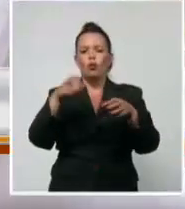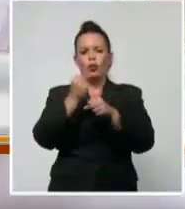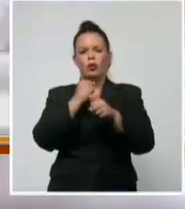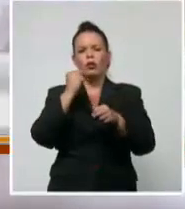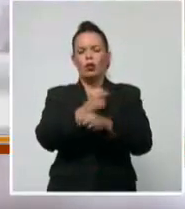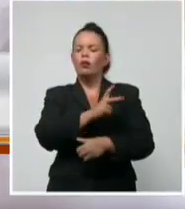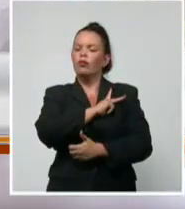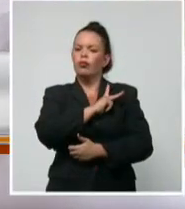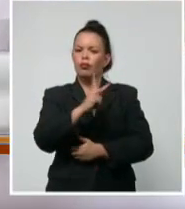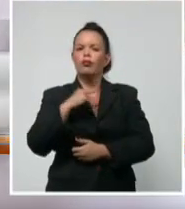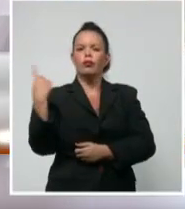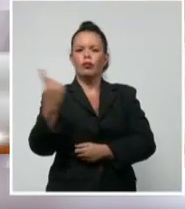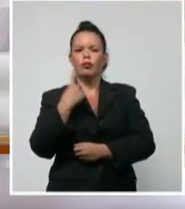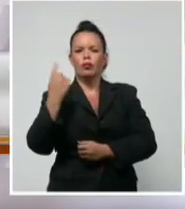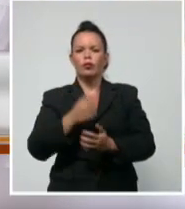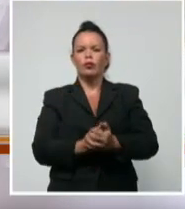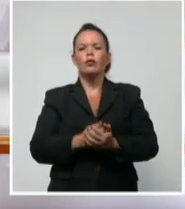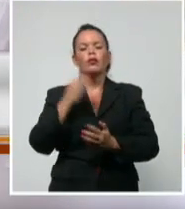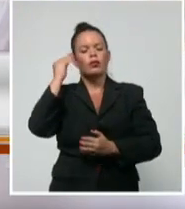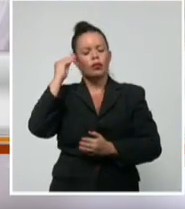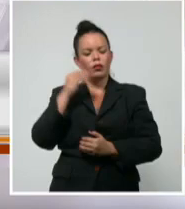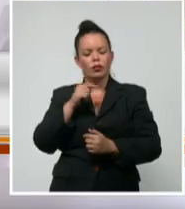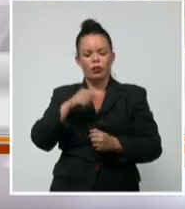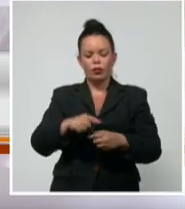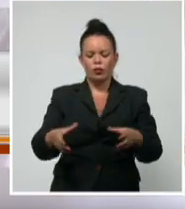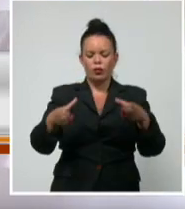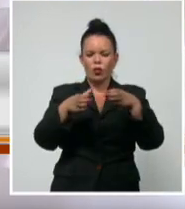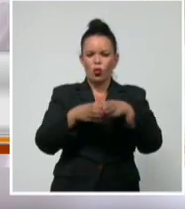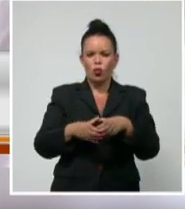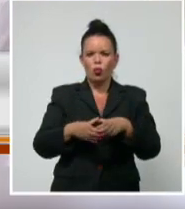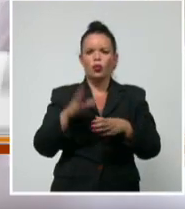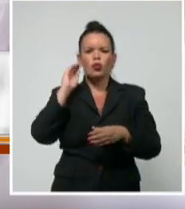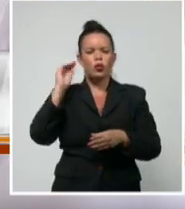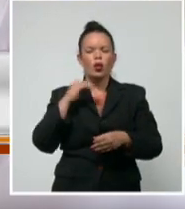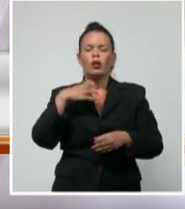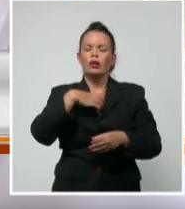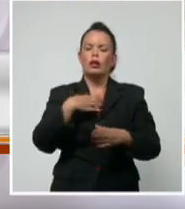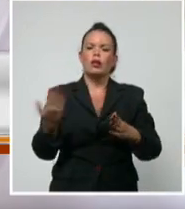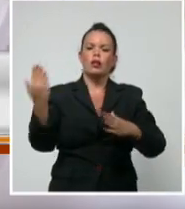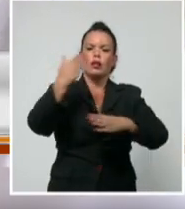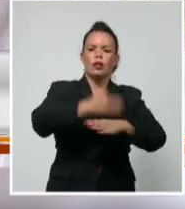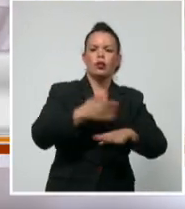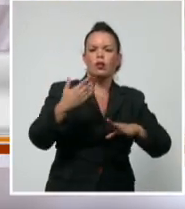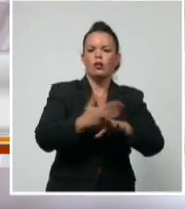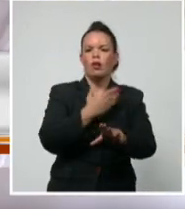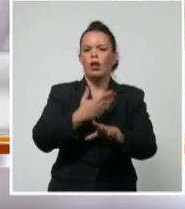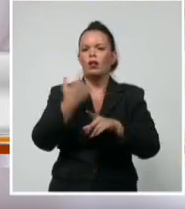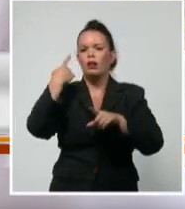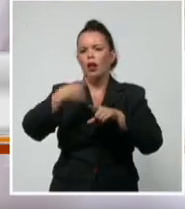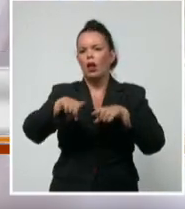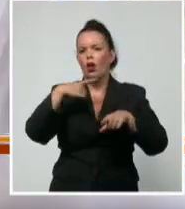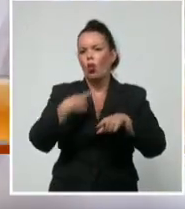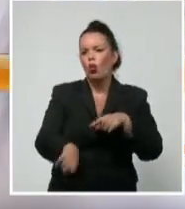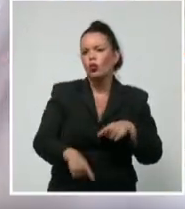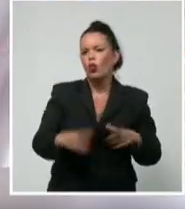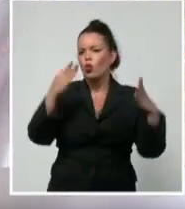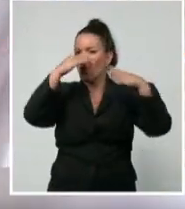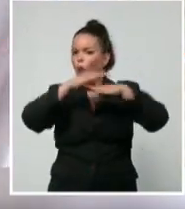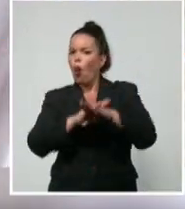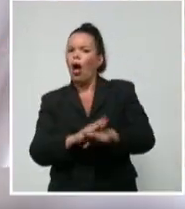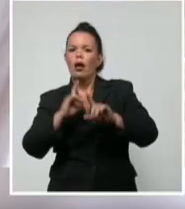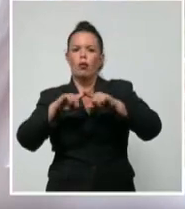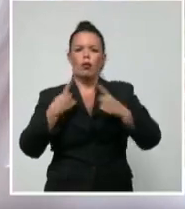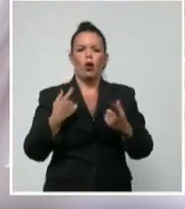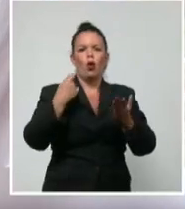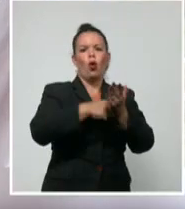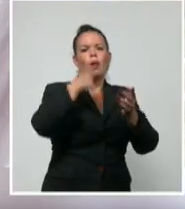Aún con un grupo de obsolescencia tecnológica, aún con un grupo de limitaciones en recursos que no han podido entrar al país por el propio